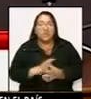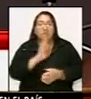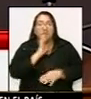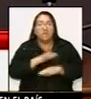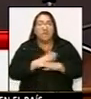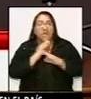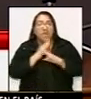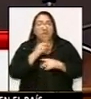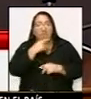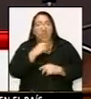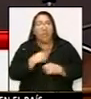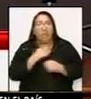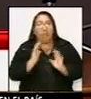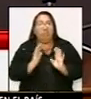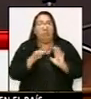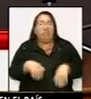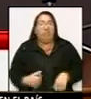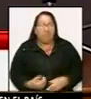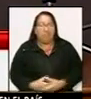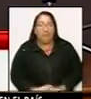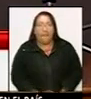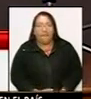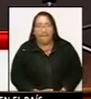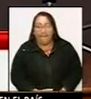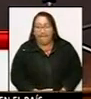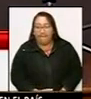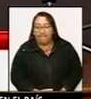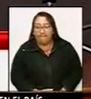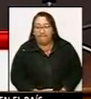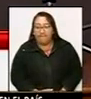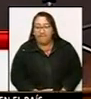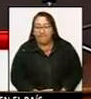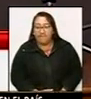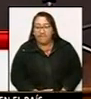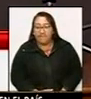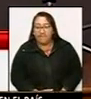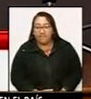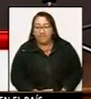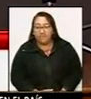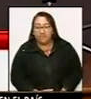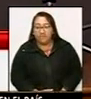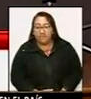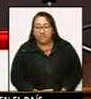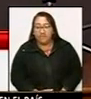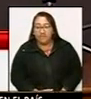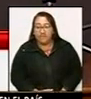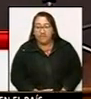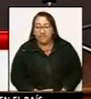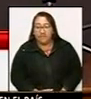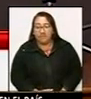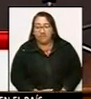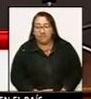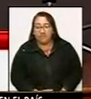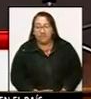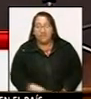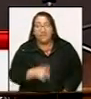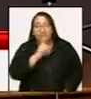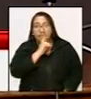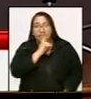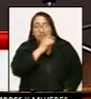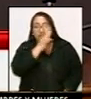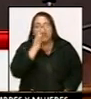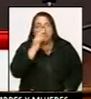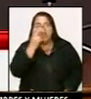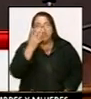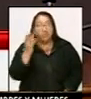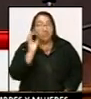mujer, simplemente me tengo que quedar silencia, muda, de ver